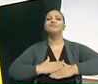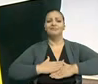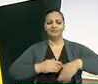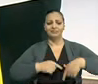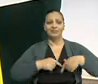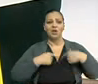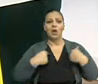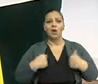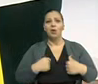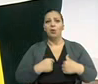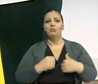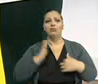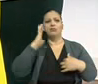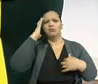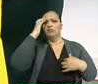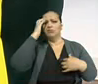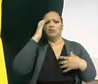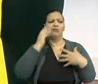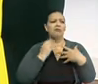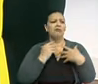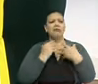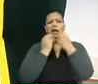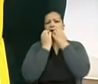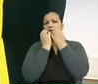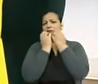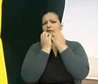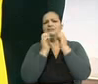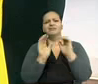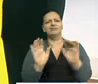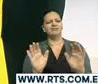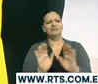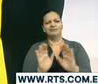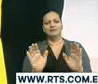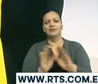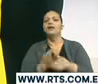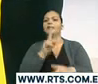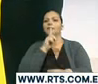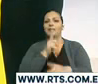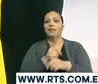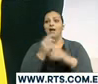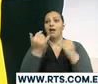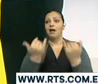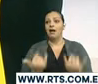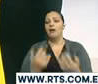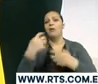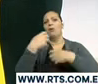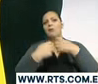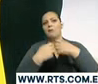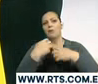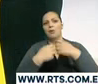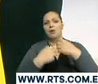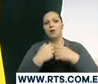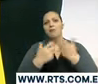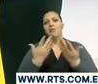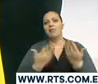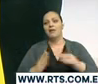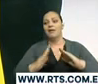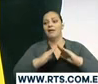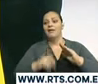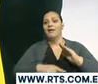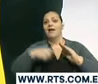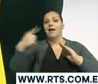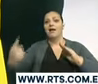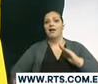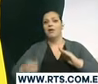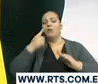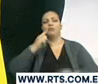ni tengan miedo. Recuerden que aunque las cosas estén difíciles, aunque el vecino le toque la puerta cobrándole el dinero, que